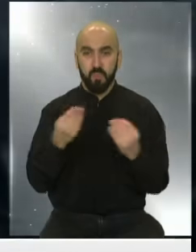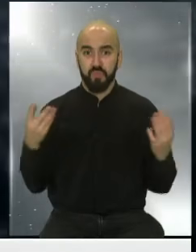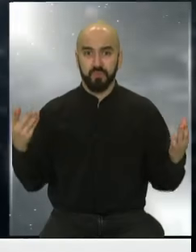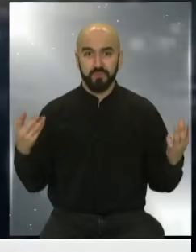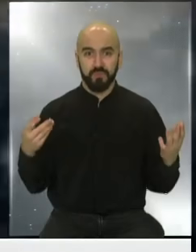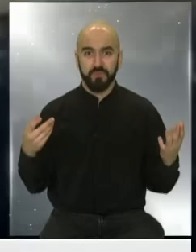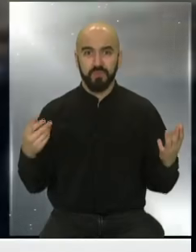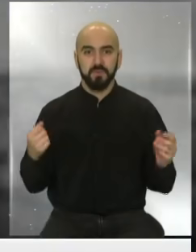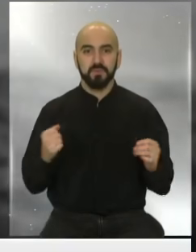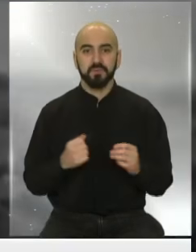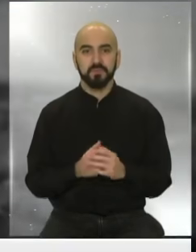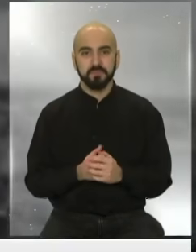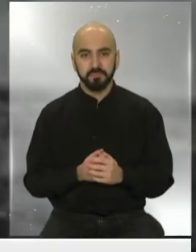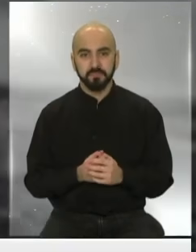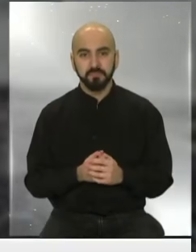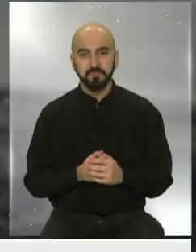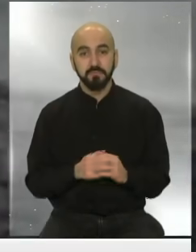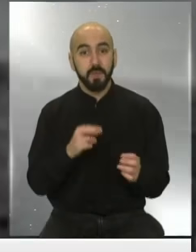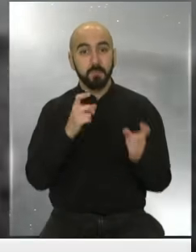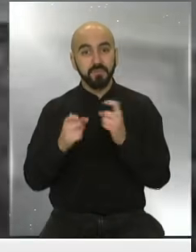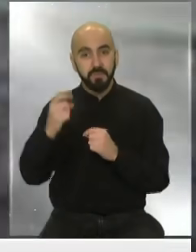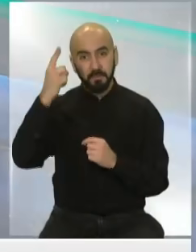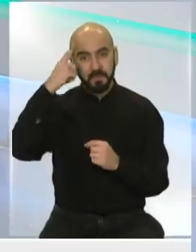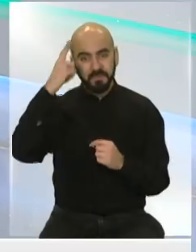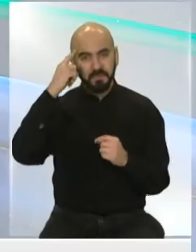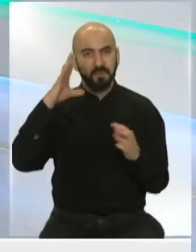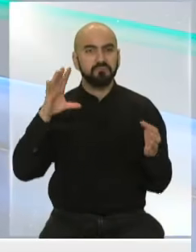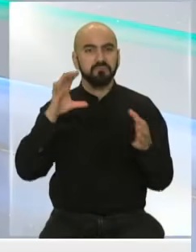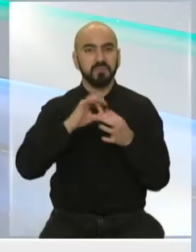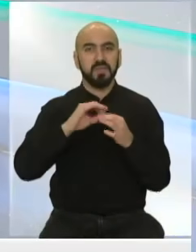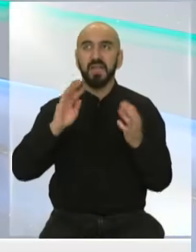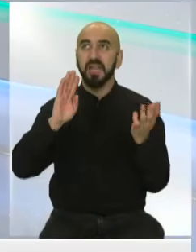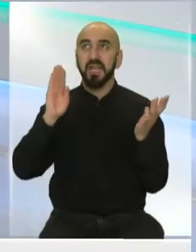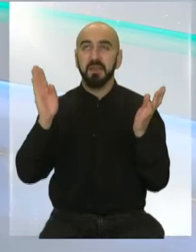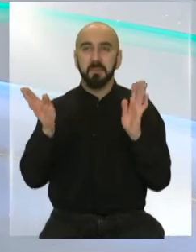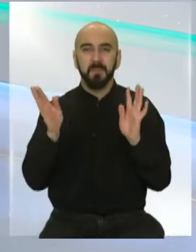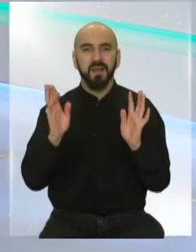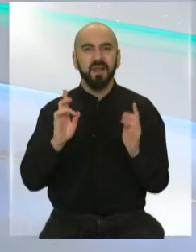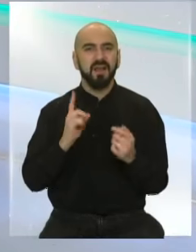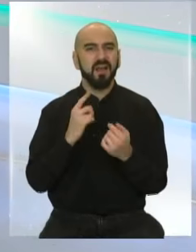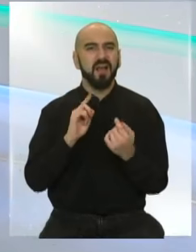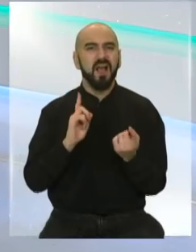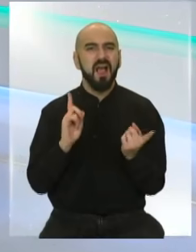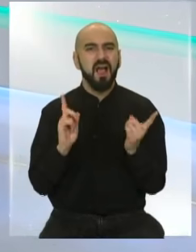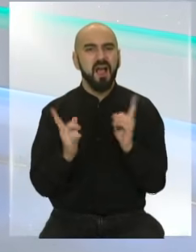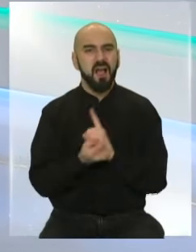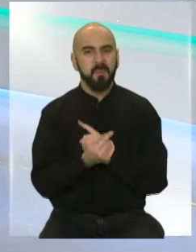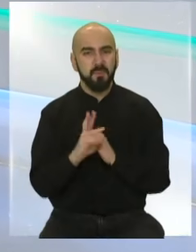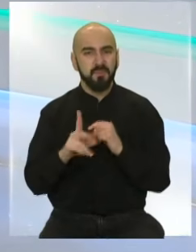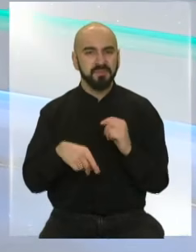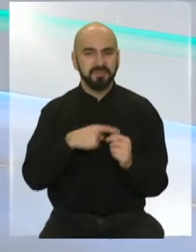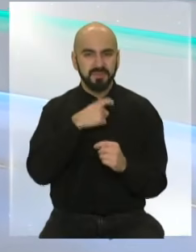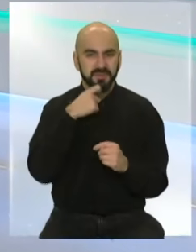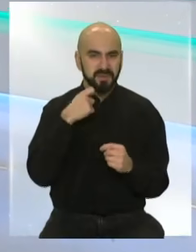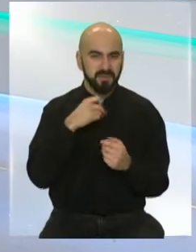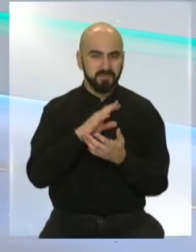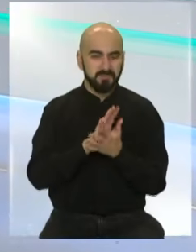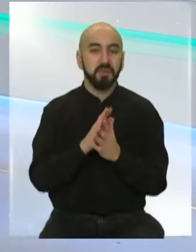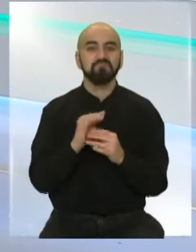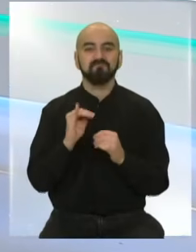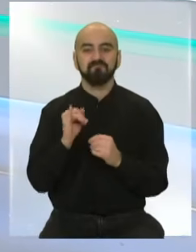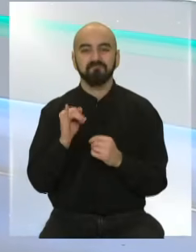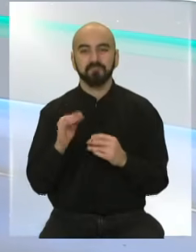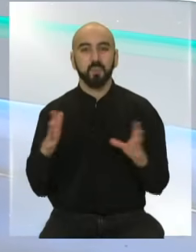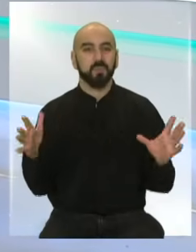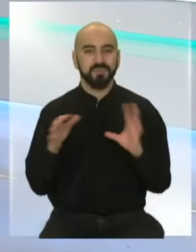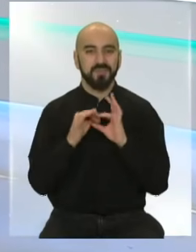magnitud. Y hay quienes creen que tiene que ver con el cambio climático. Exactamente, además, con la sequía y todo. Exacto. Mariane, muchísimas gracias por